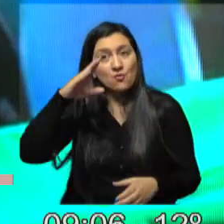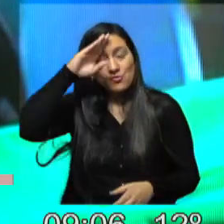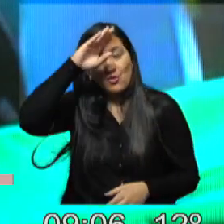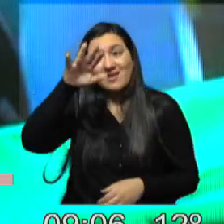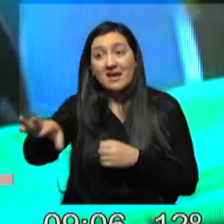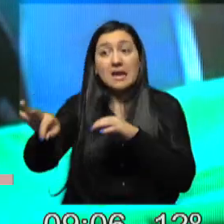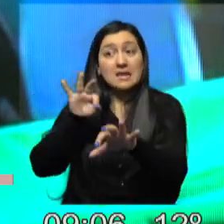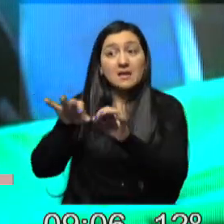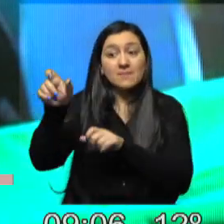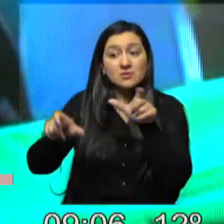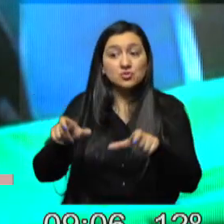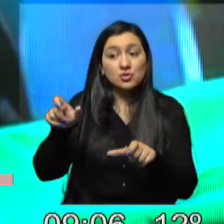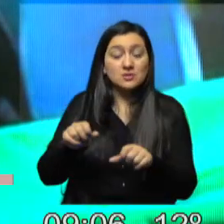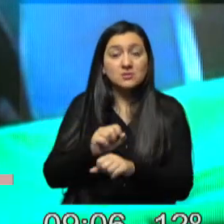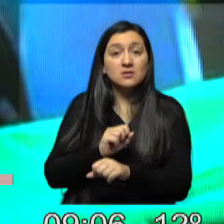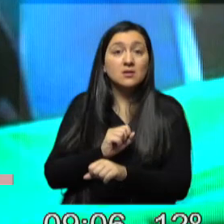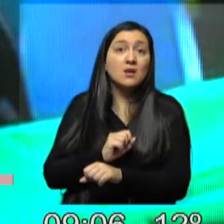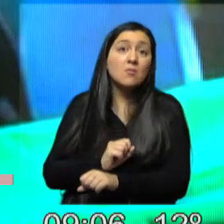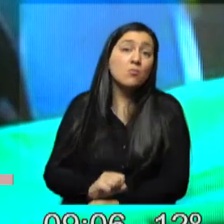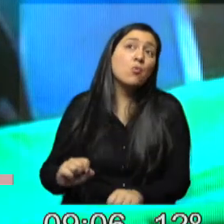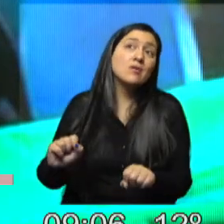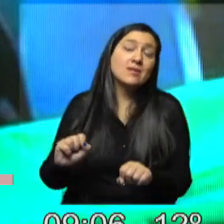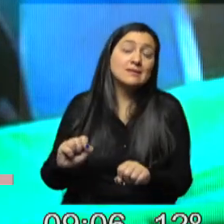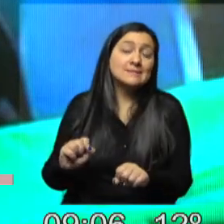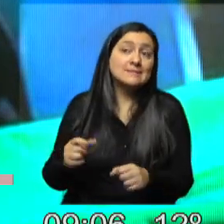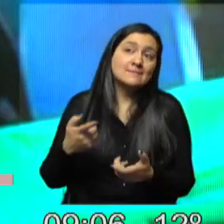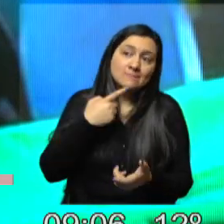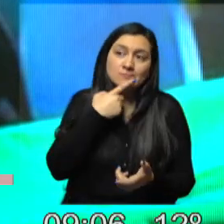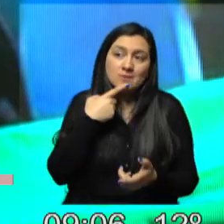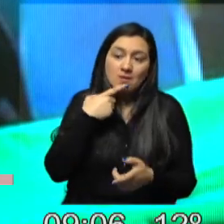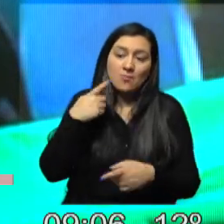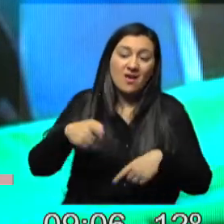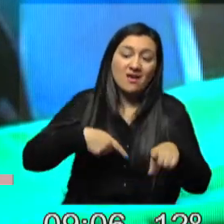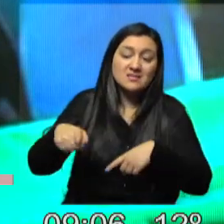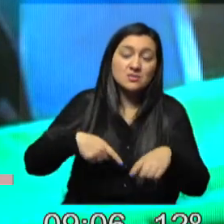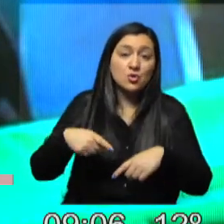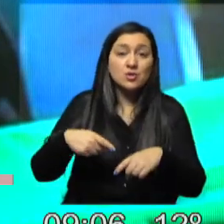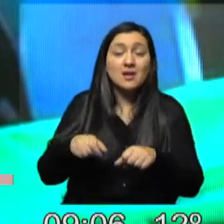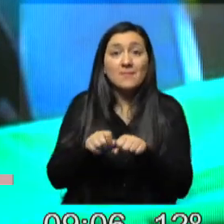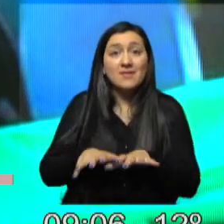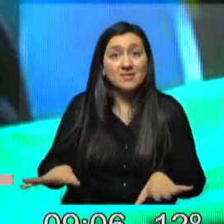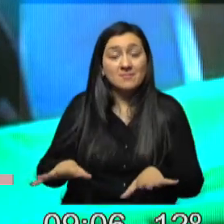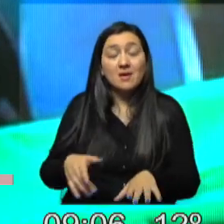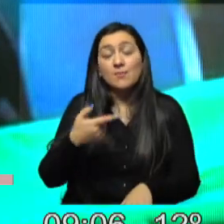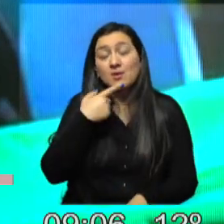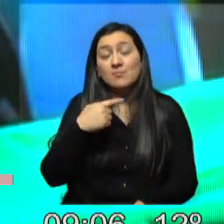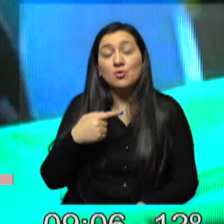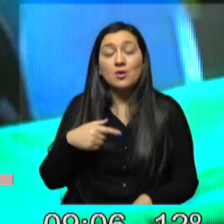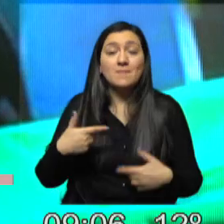podría decir, bueno, podría estar muy cuestionada por su gestión en la pandemia. Por ejemplo, el ministro de Salud, Pazuello, es electo diputado. El